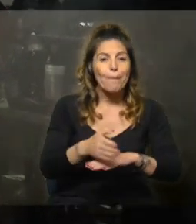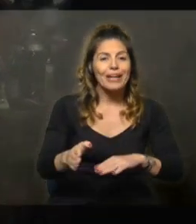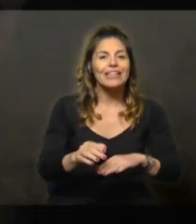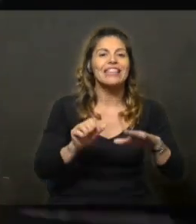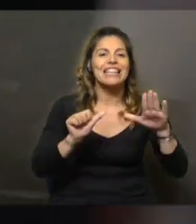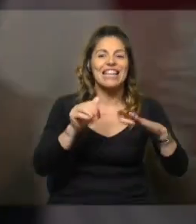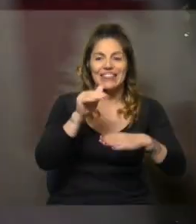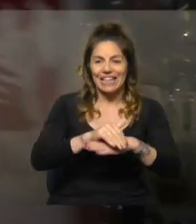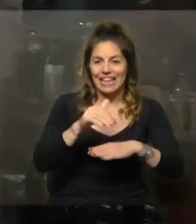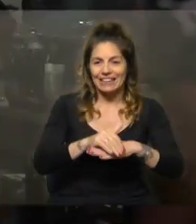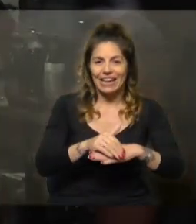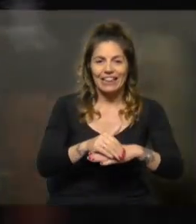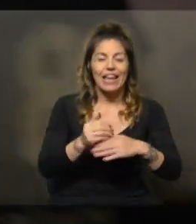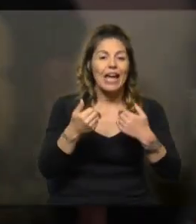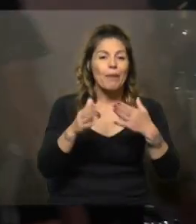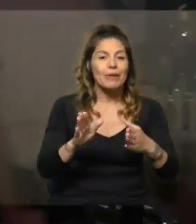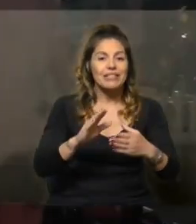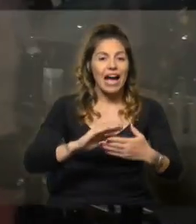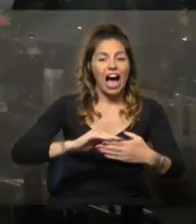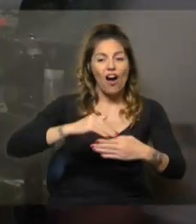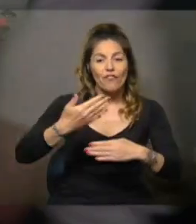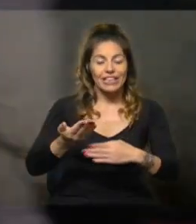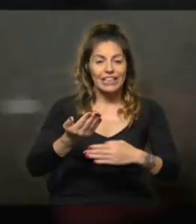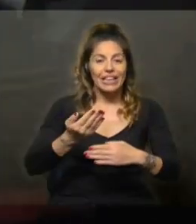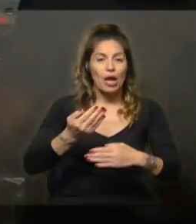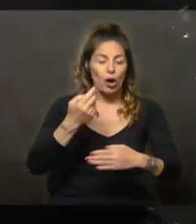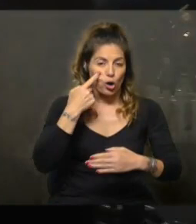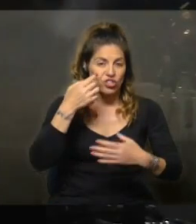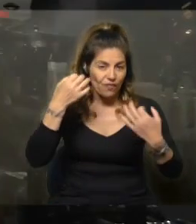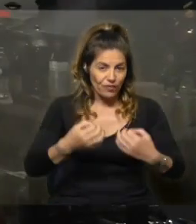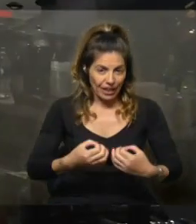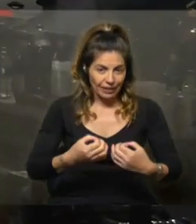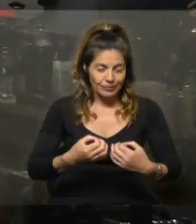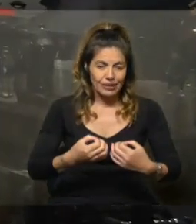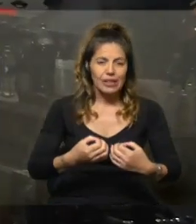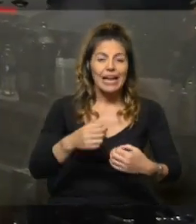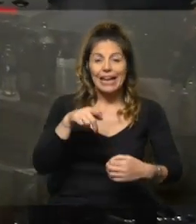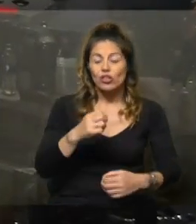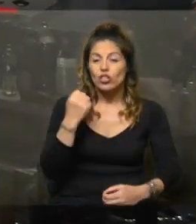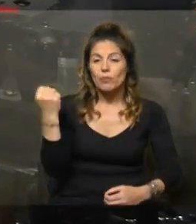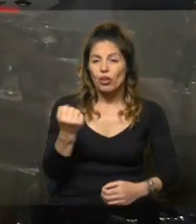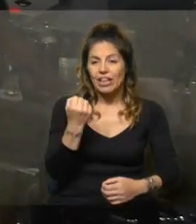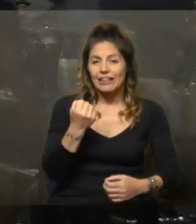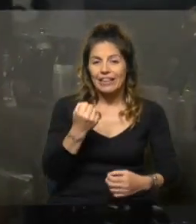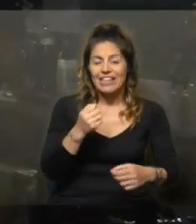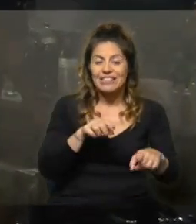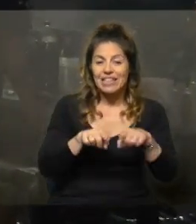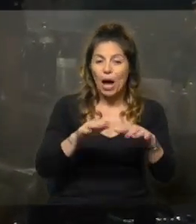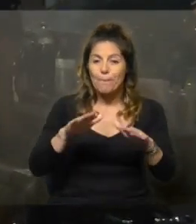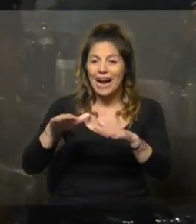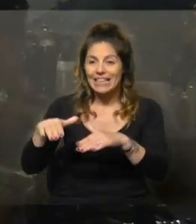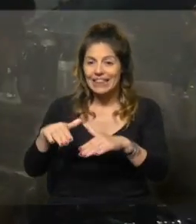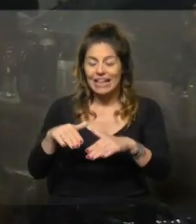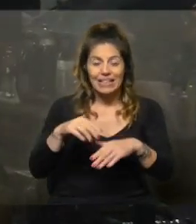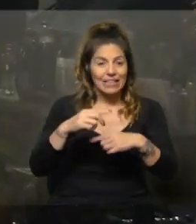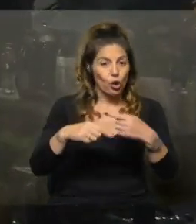horas empieza el escrutinio final Esto va a ser importante sobre todo si la paridad en los resultados se mantiene